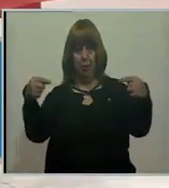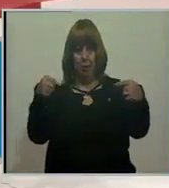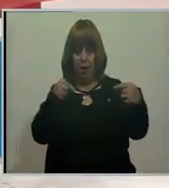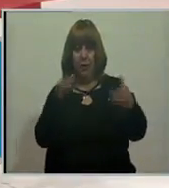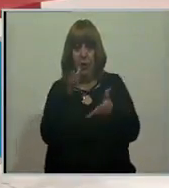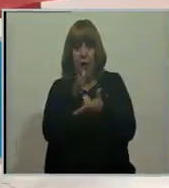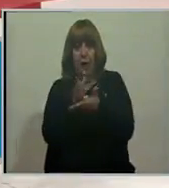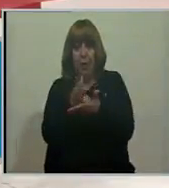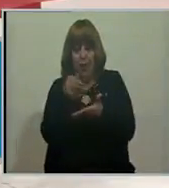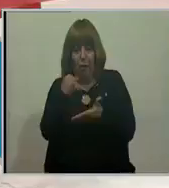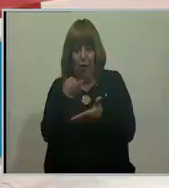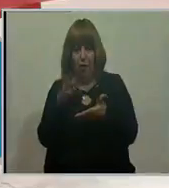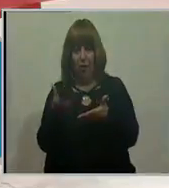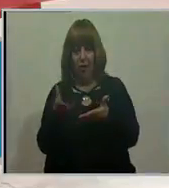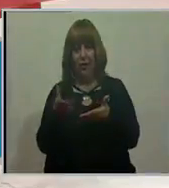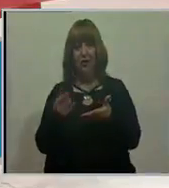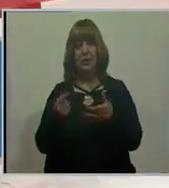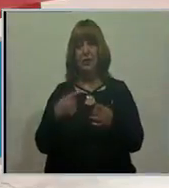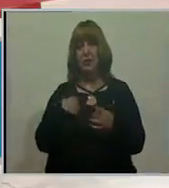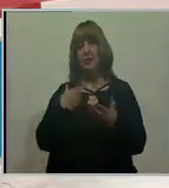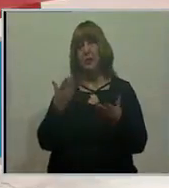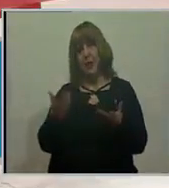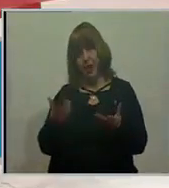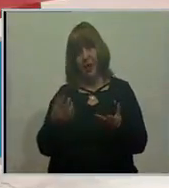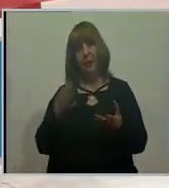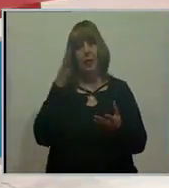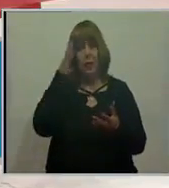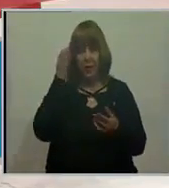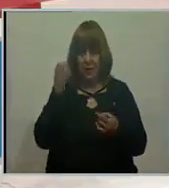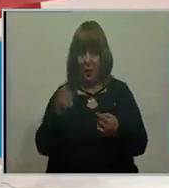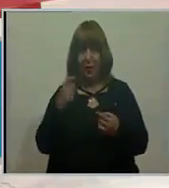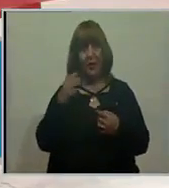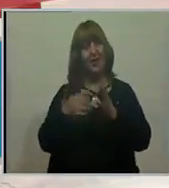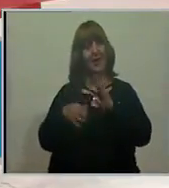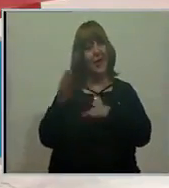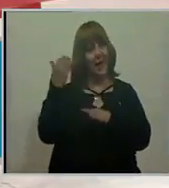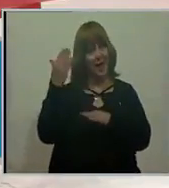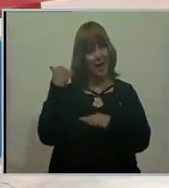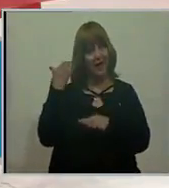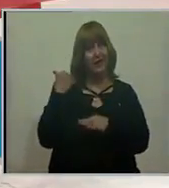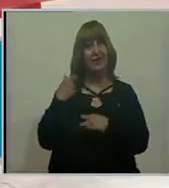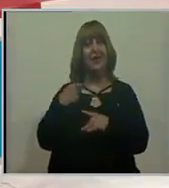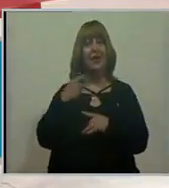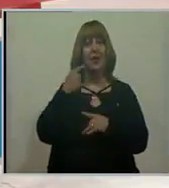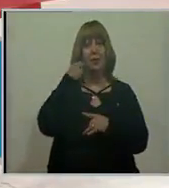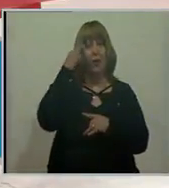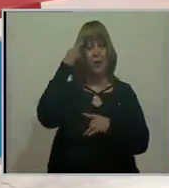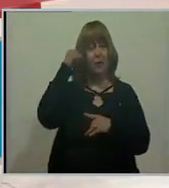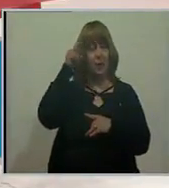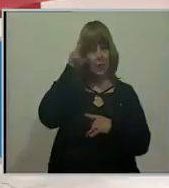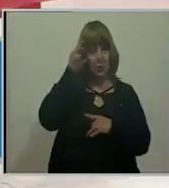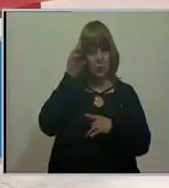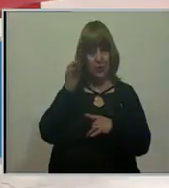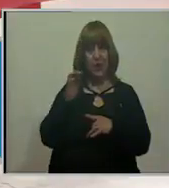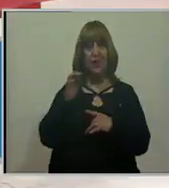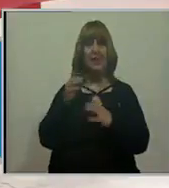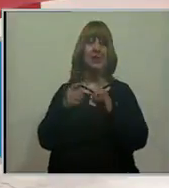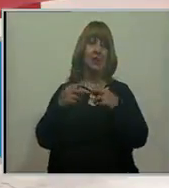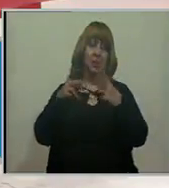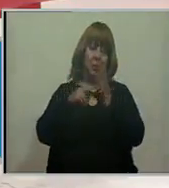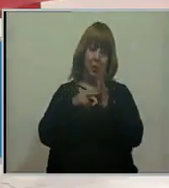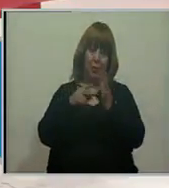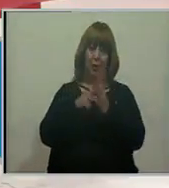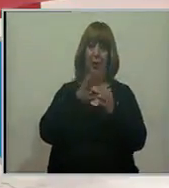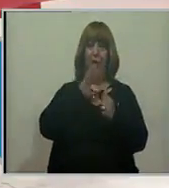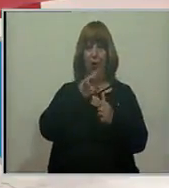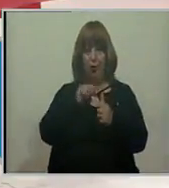de Múnich, donde mataron atletas. No te olvides del boicot de Estados Unidos a Rusia en el 80 y del boicot ruso a Estados Unidos en el